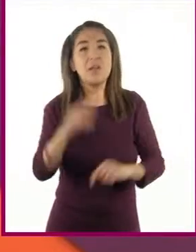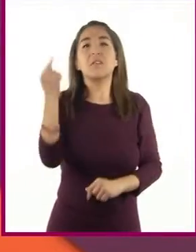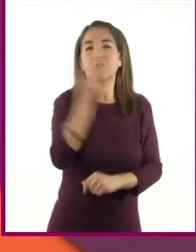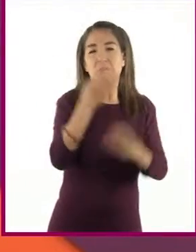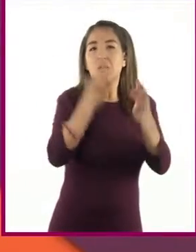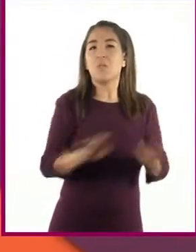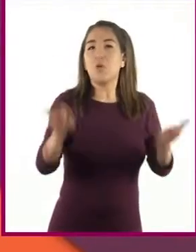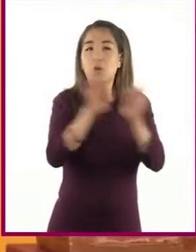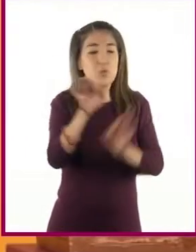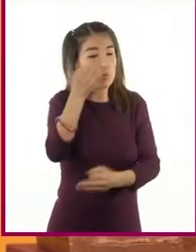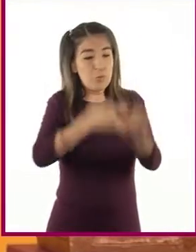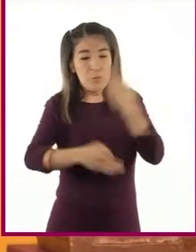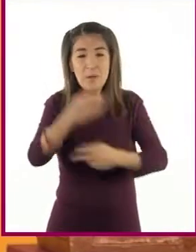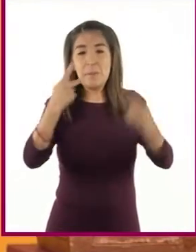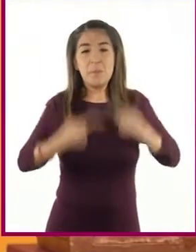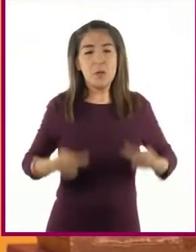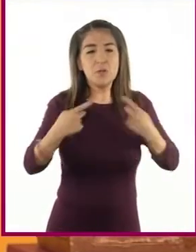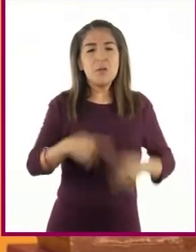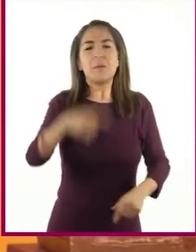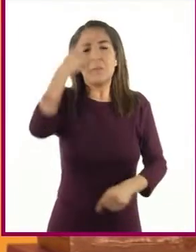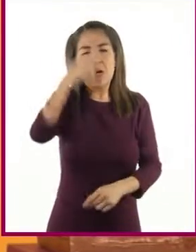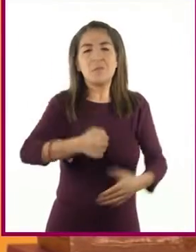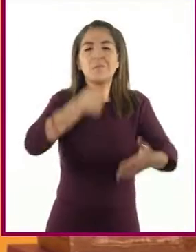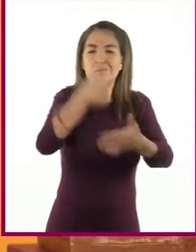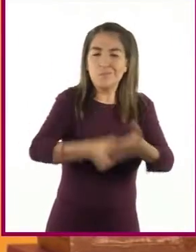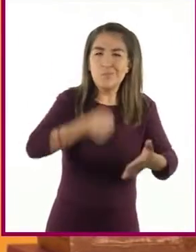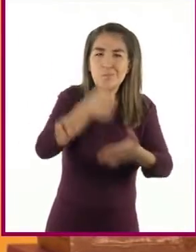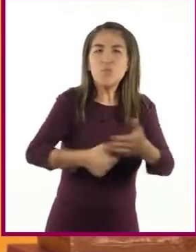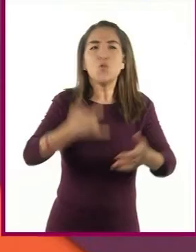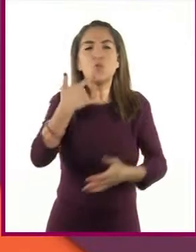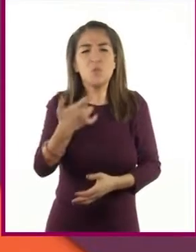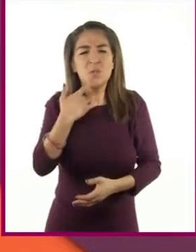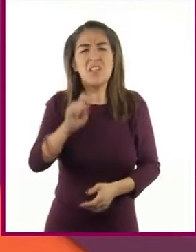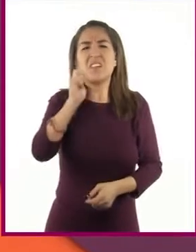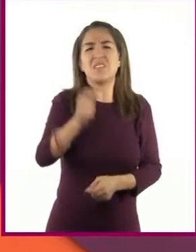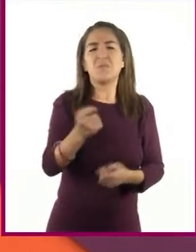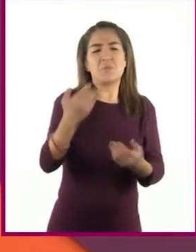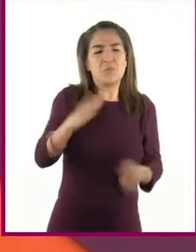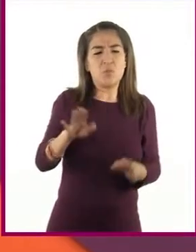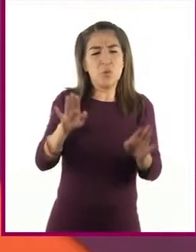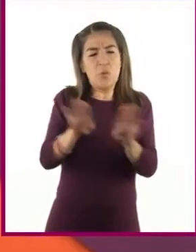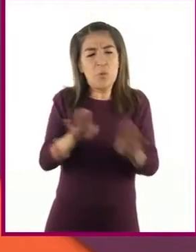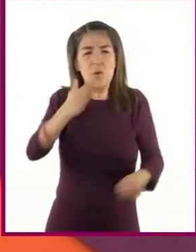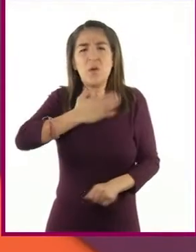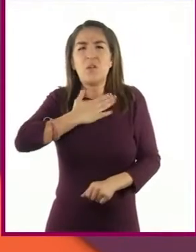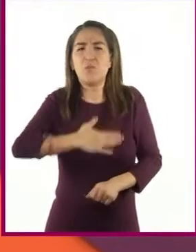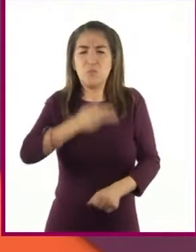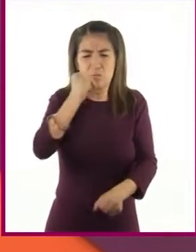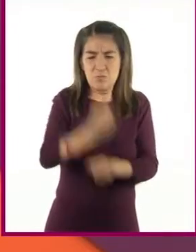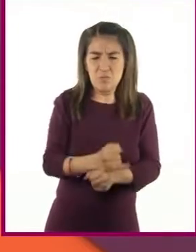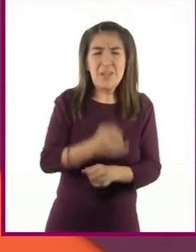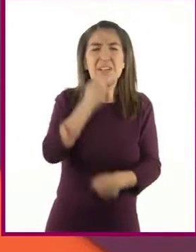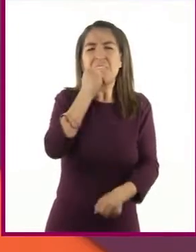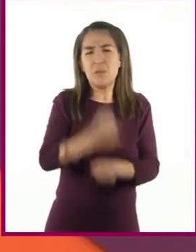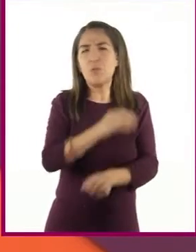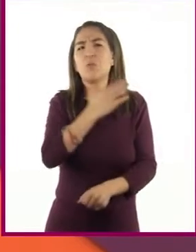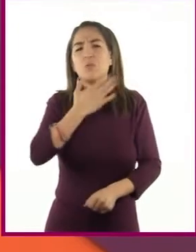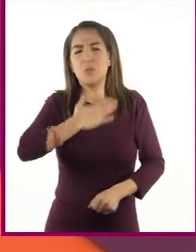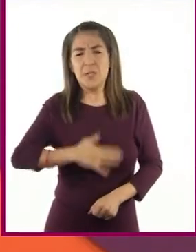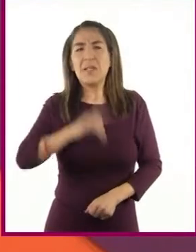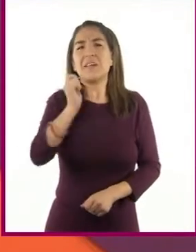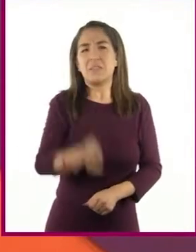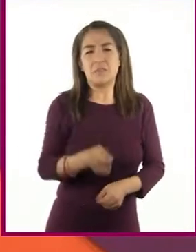sociedad en conjunto luchen en contra de las injusticias, que pueden darse en todos los ámbitos, como